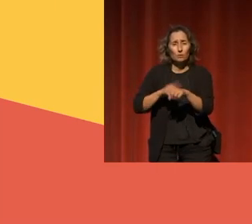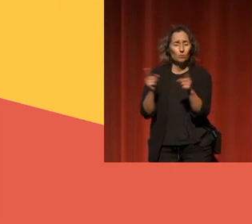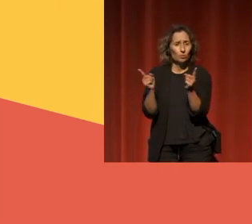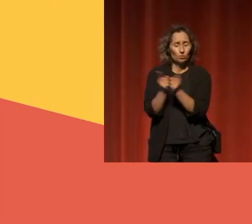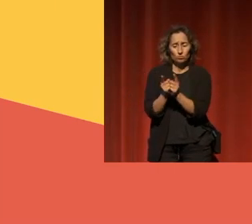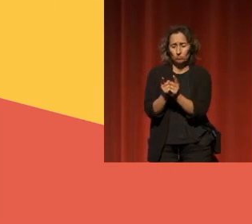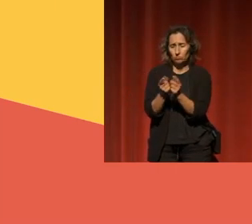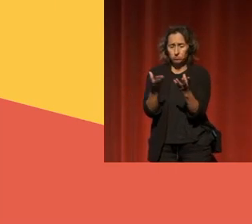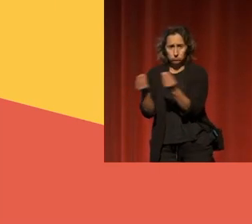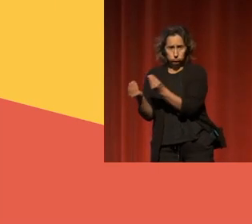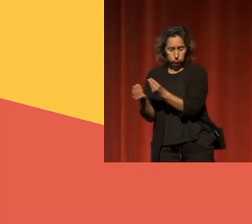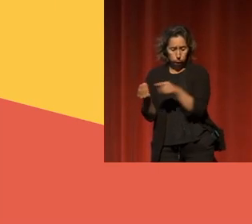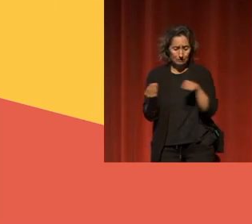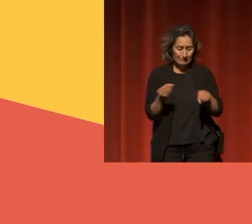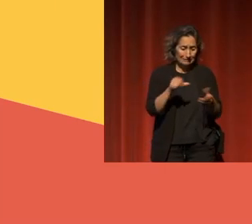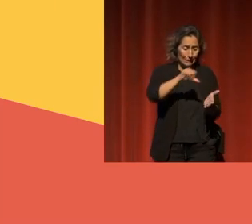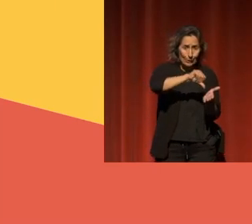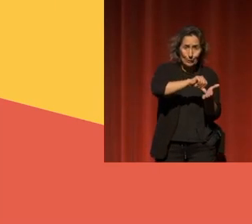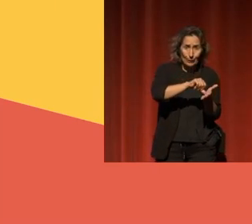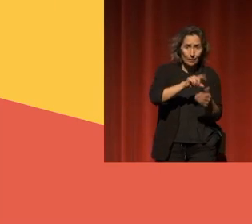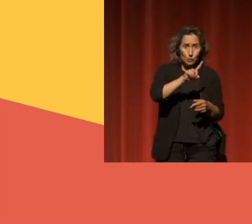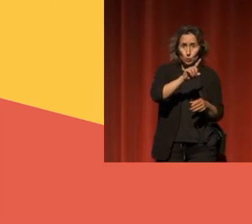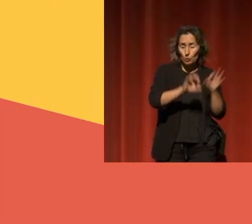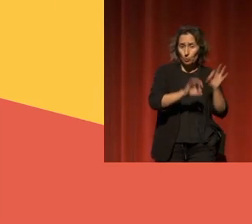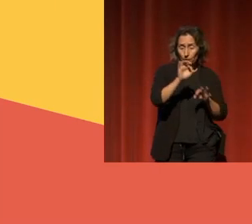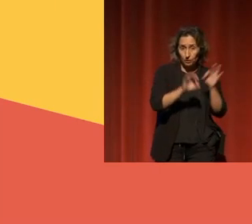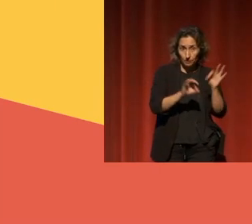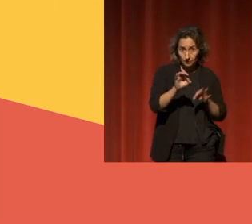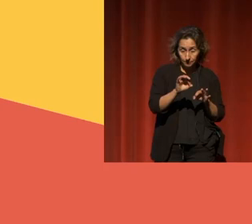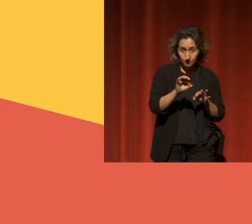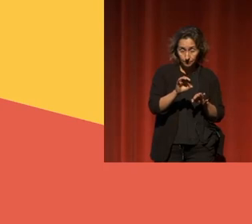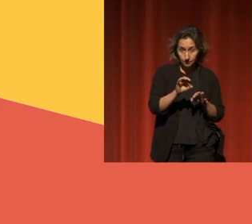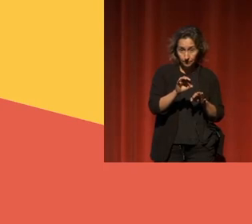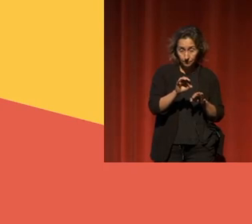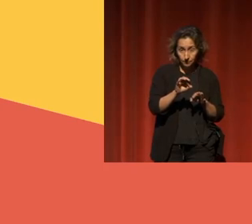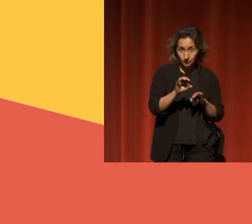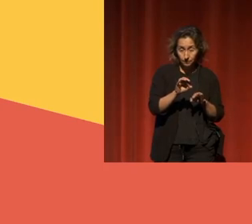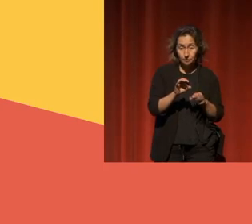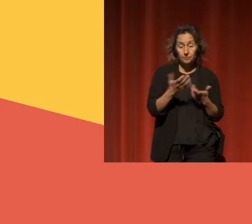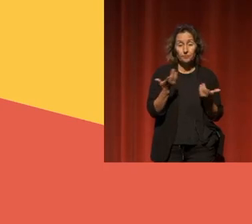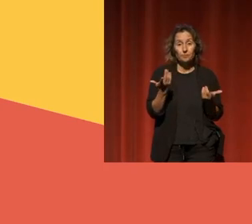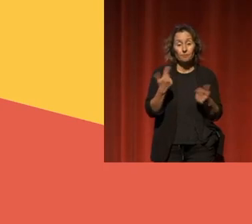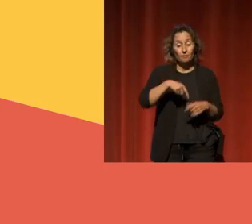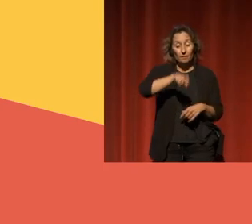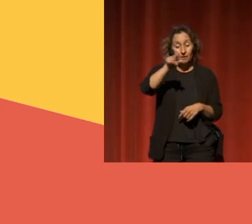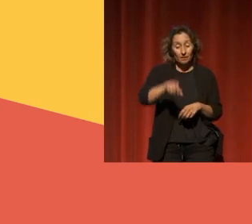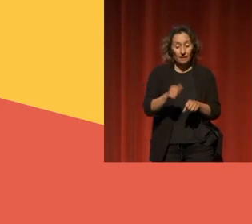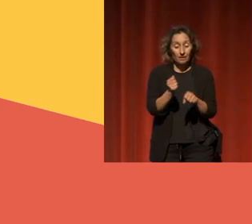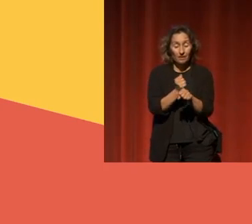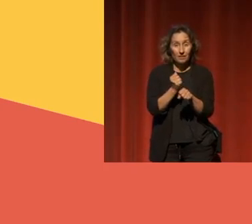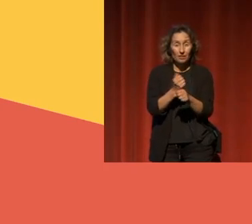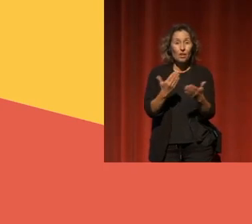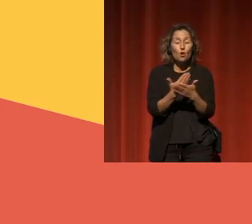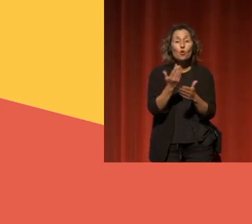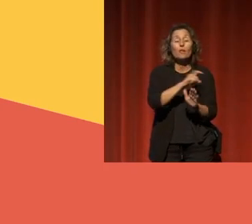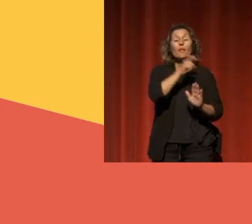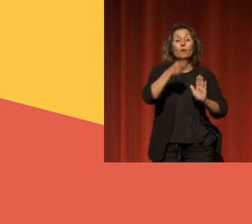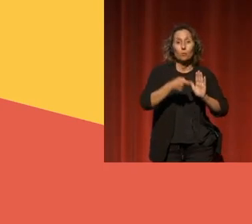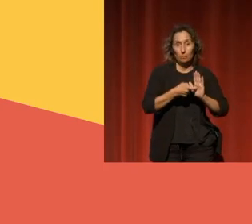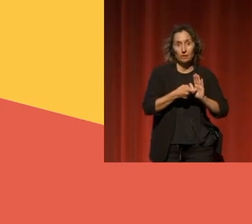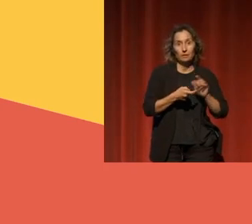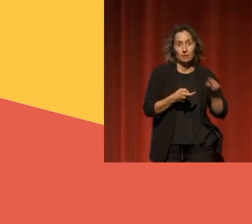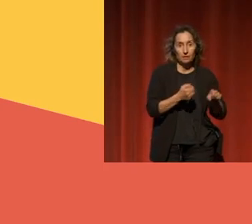grandes ciudades que se acerca al uno eso significa que la mayor parte del personal está trabajando a jornada